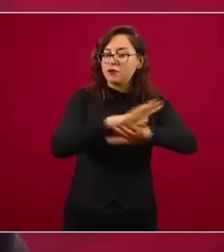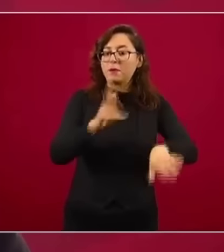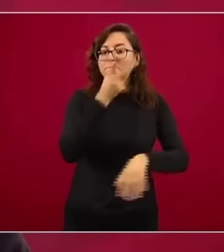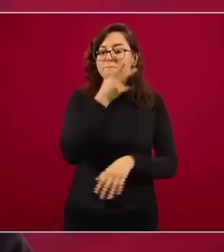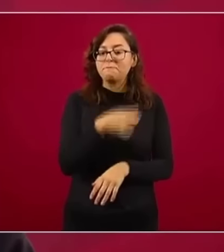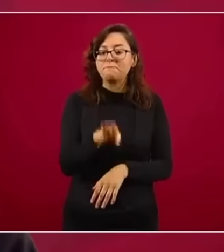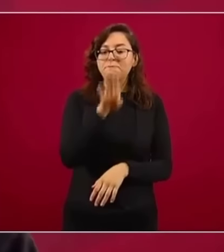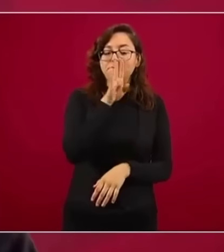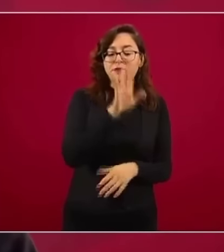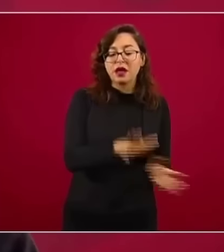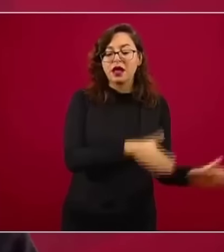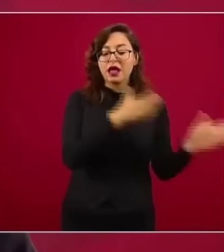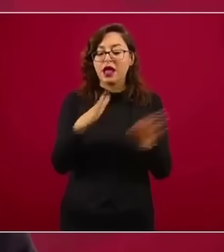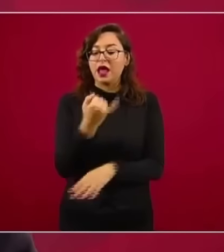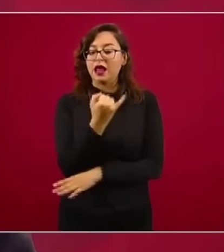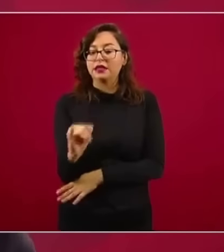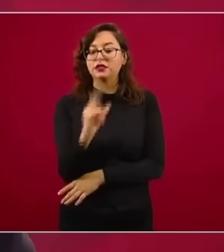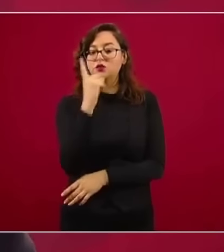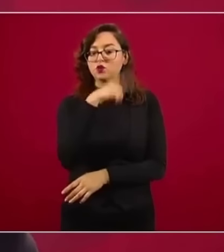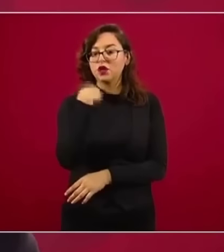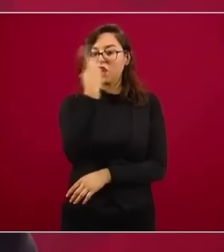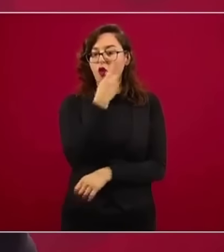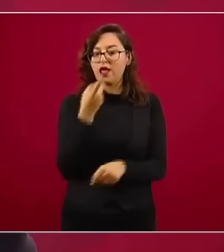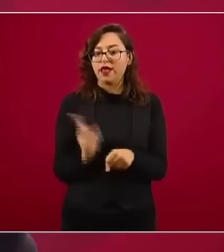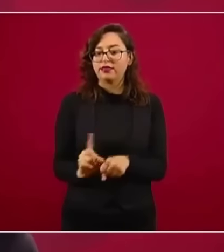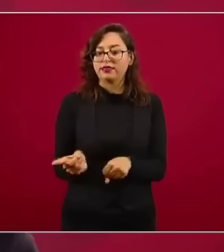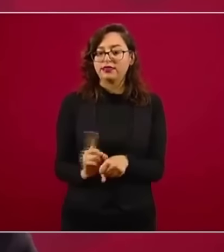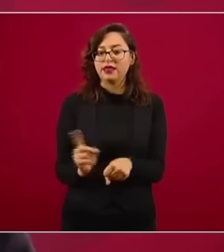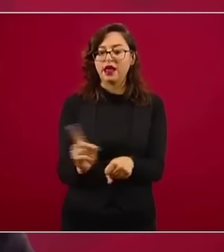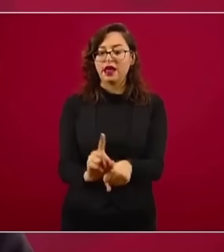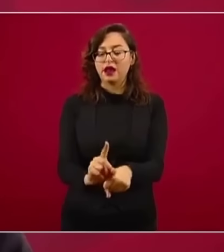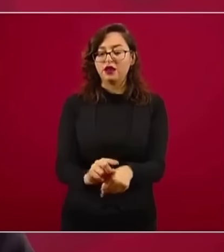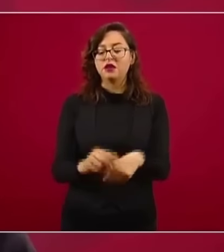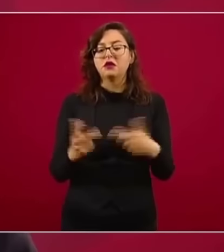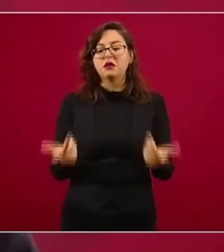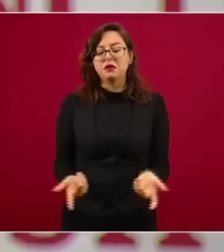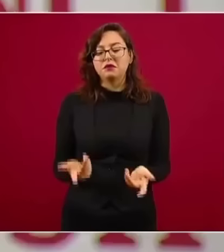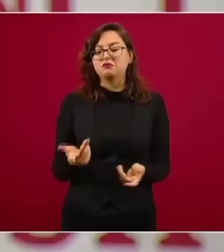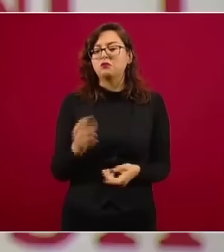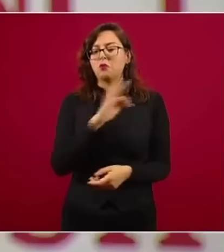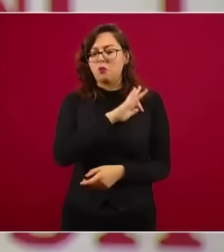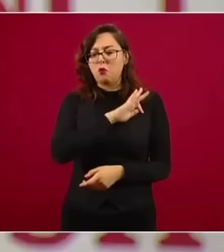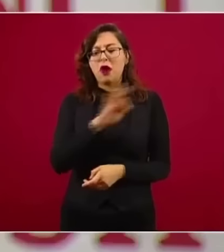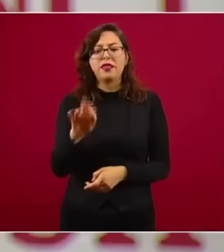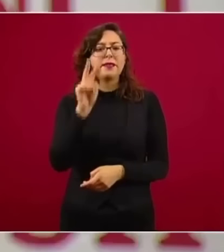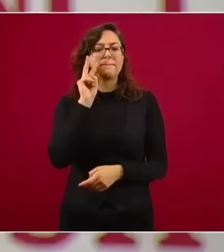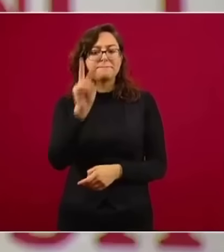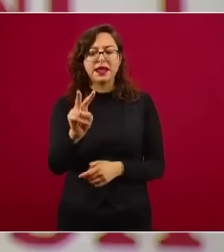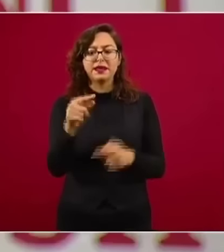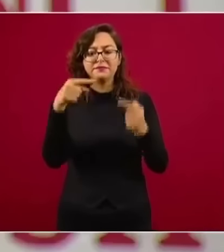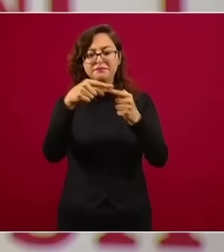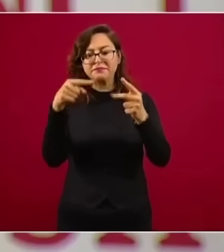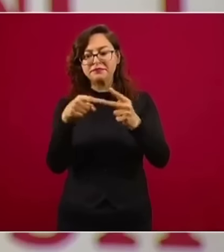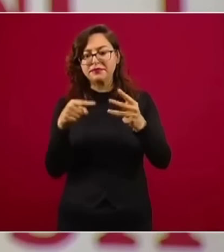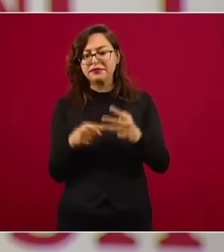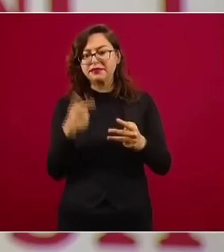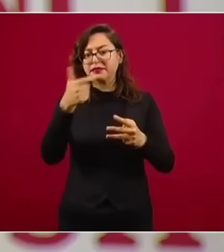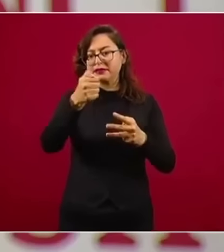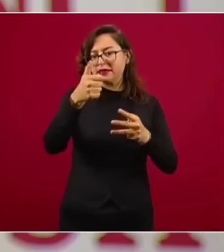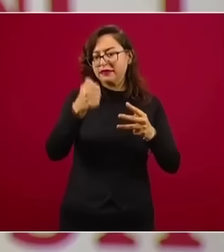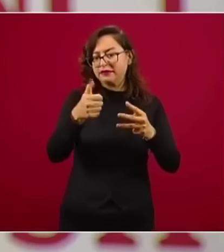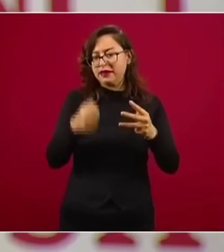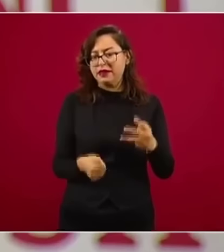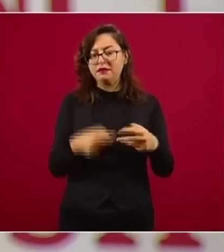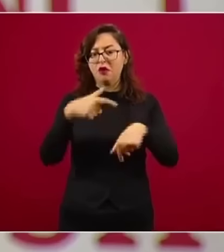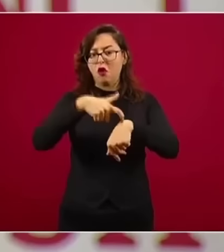de preescolar. En todos los casos hay cuando menos 3 opciones para que se puedan construir los